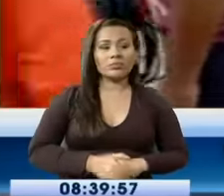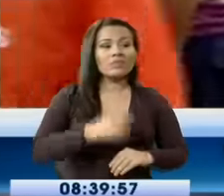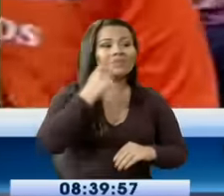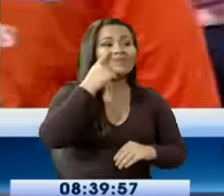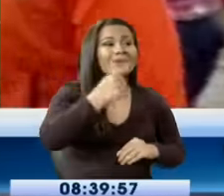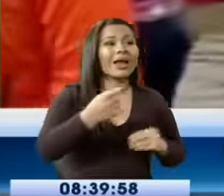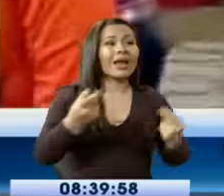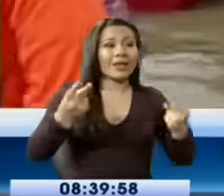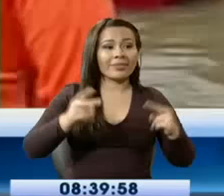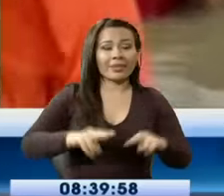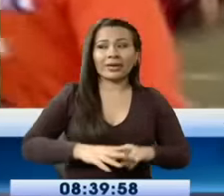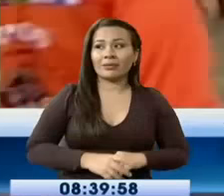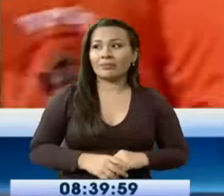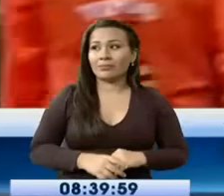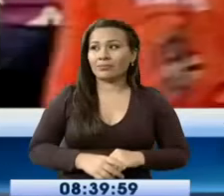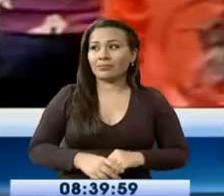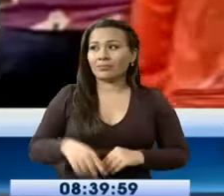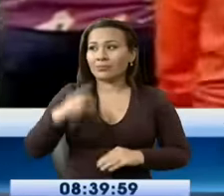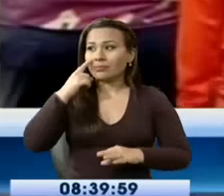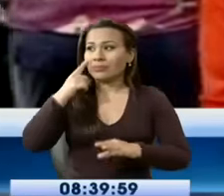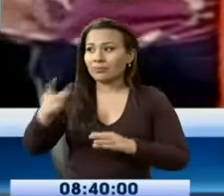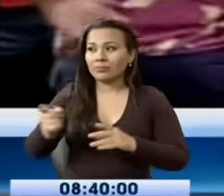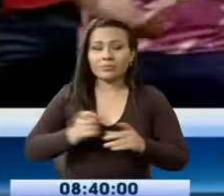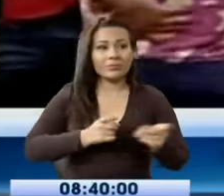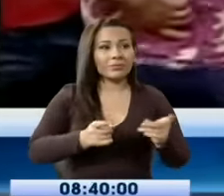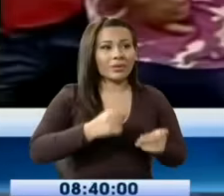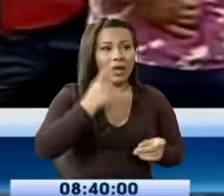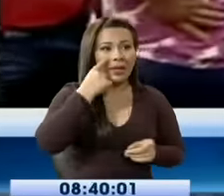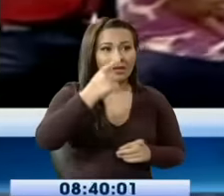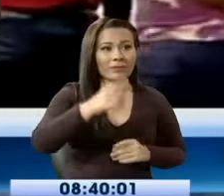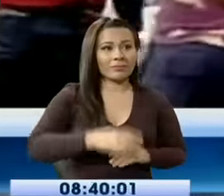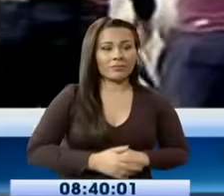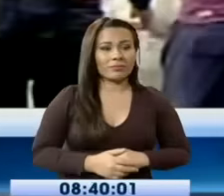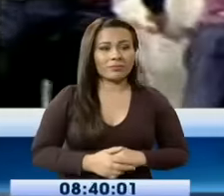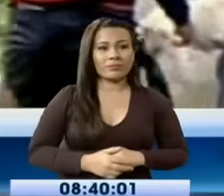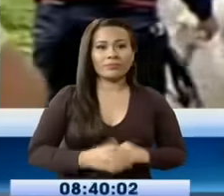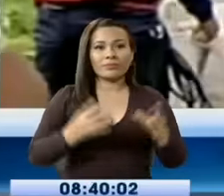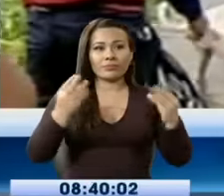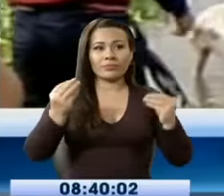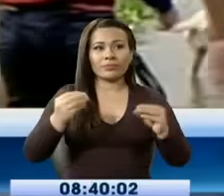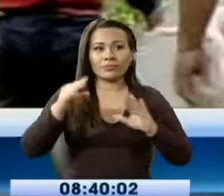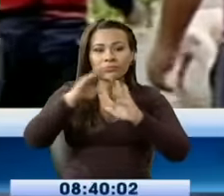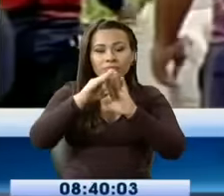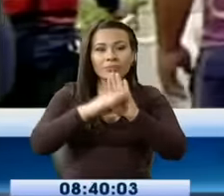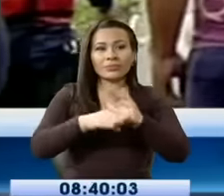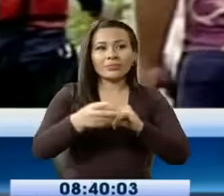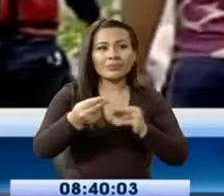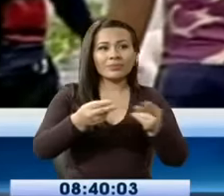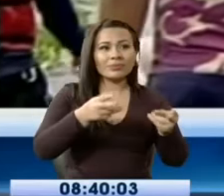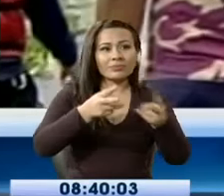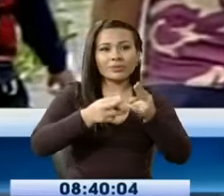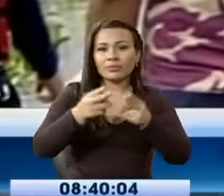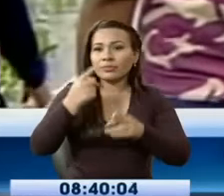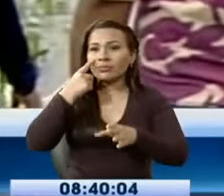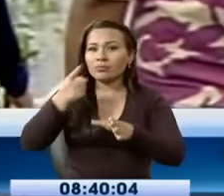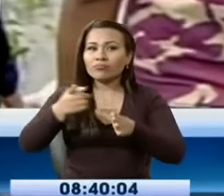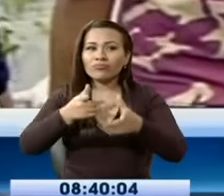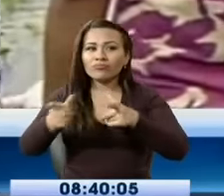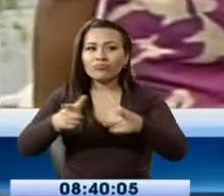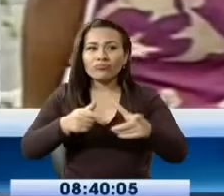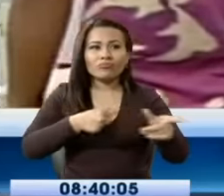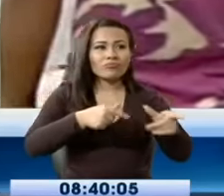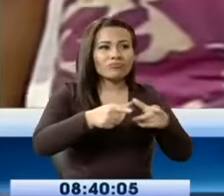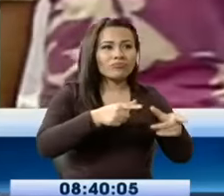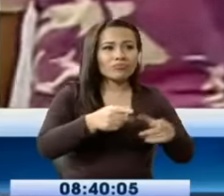incluso todavía están esperando salir porque lo bueno, y sí, tengo que rescatarlo dentro de lo malo, lo bueno es que hay conciencia de